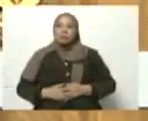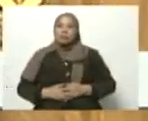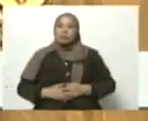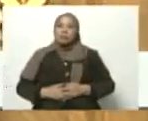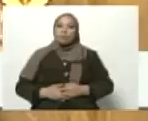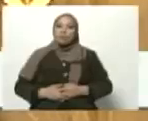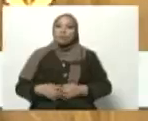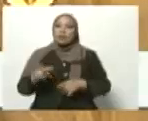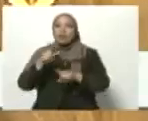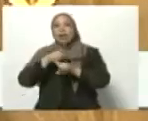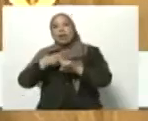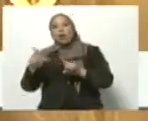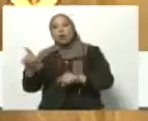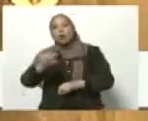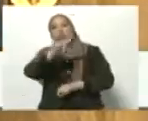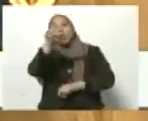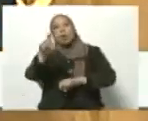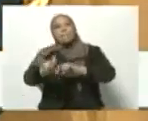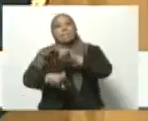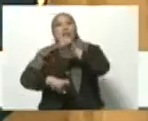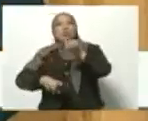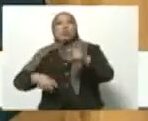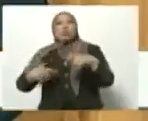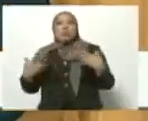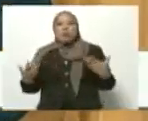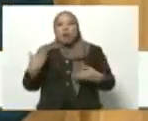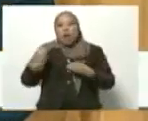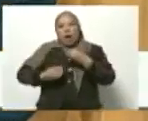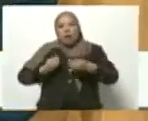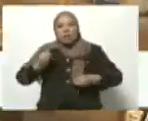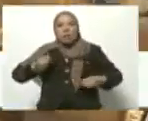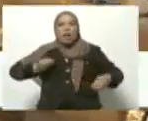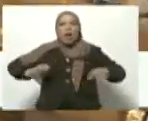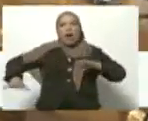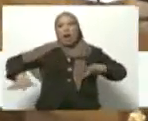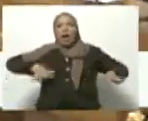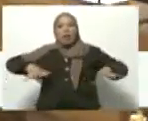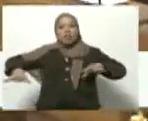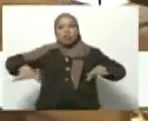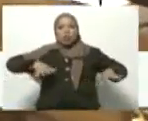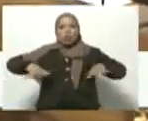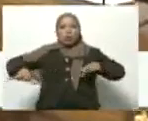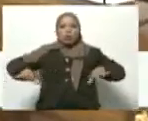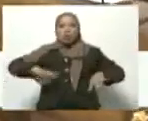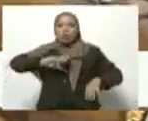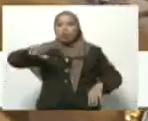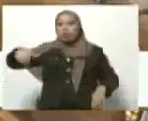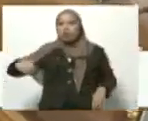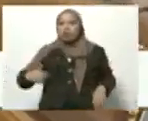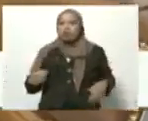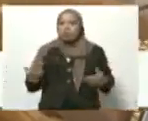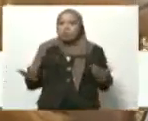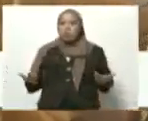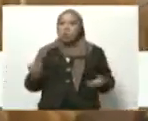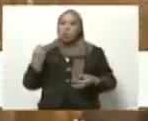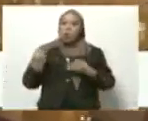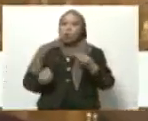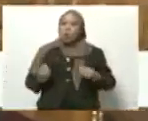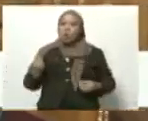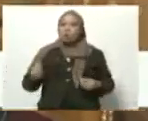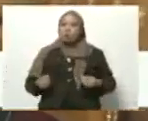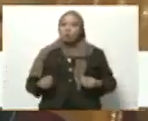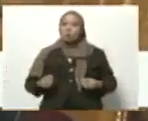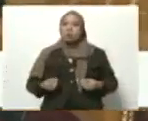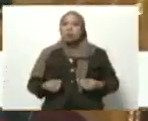la otra pregunta era, ¿qué acciones podemos tener? ¿Qué tenemos que hacer nosotros? Yo digo que prepararnos